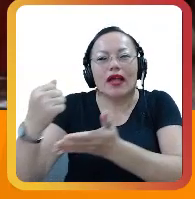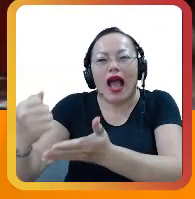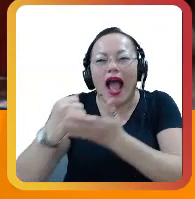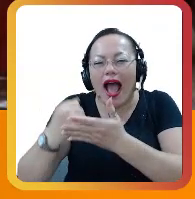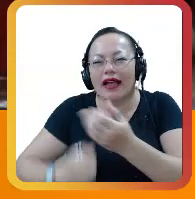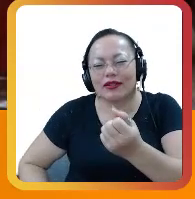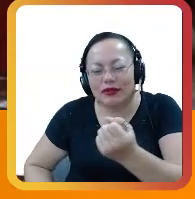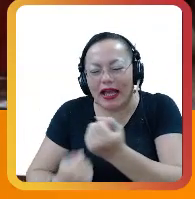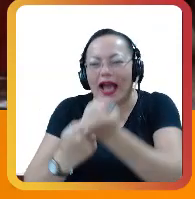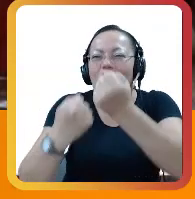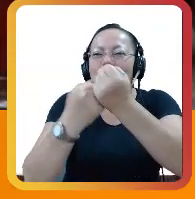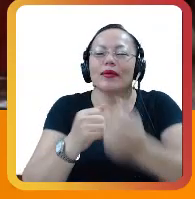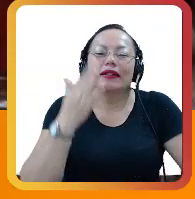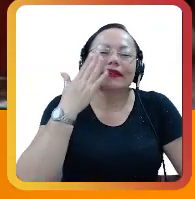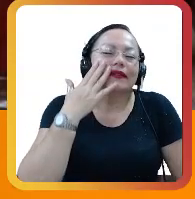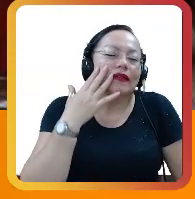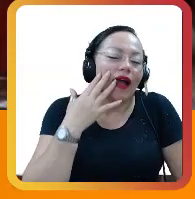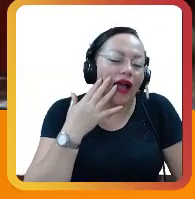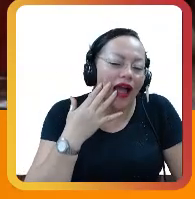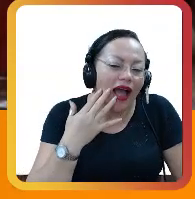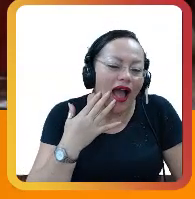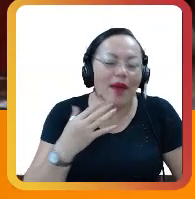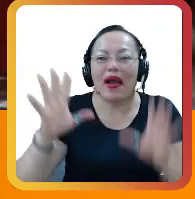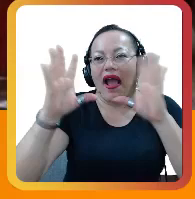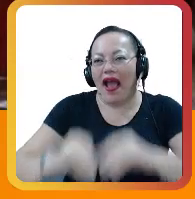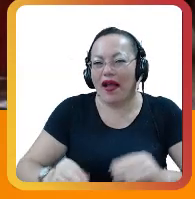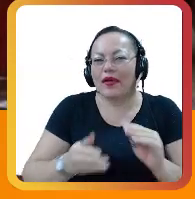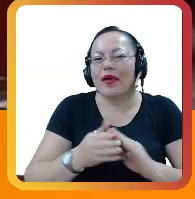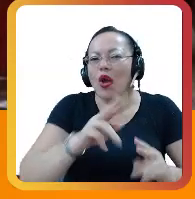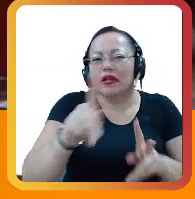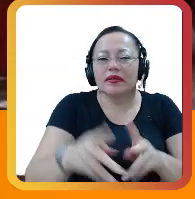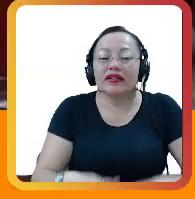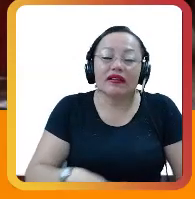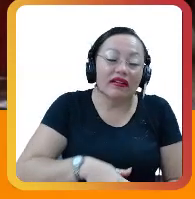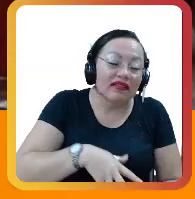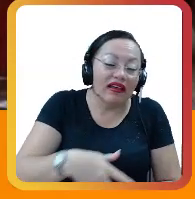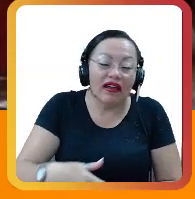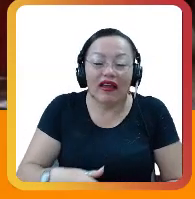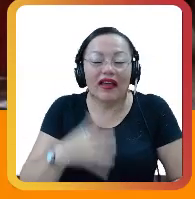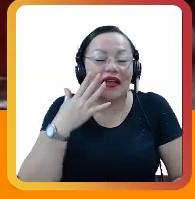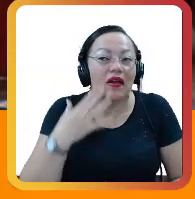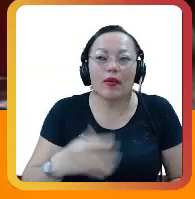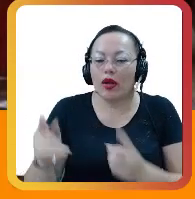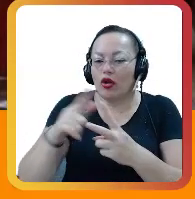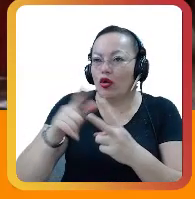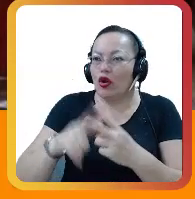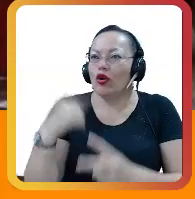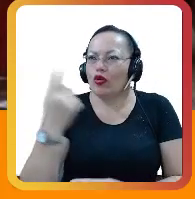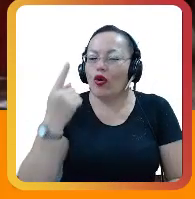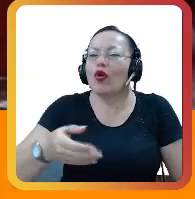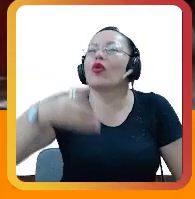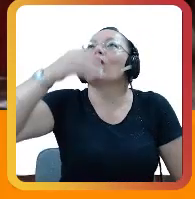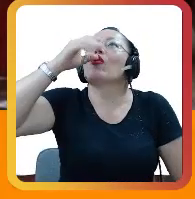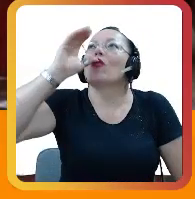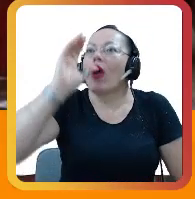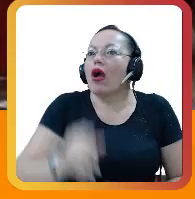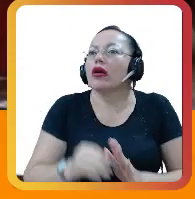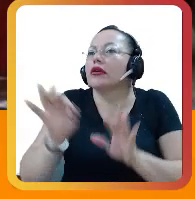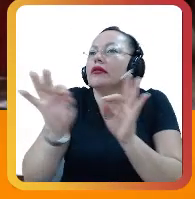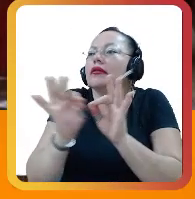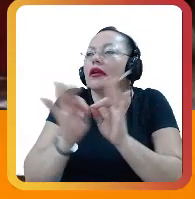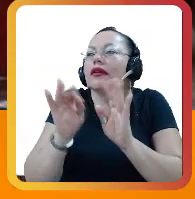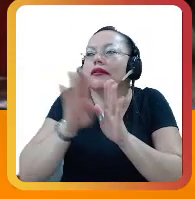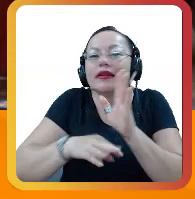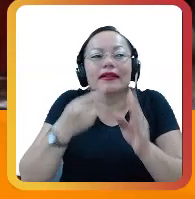la anemia, para todos esos que sufren de anemia. Y ya, esos dos juguitos sencillos y muy económicos. Lo